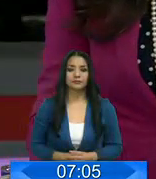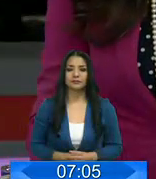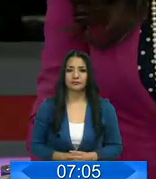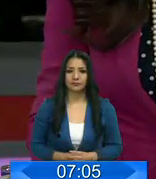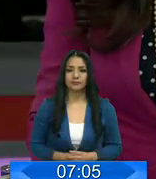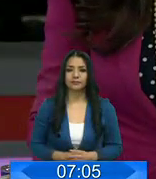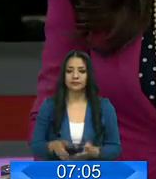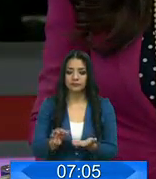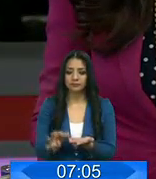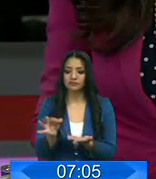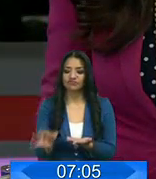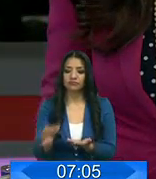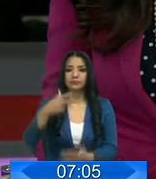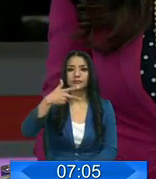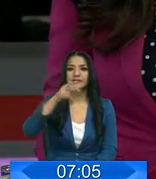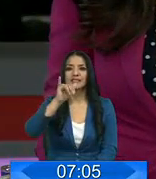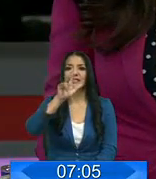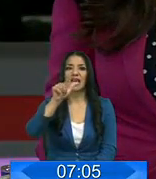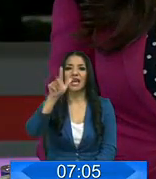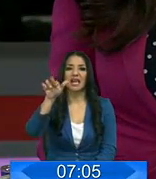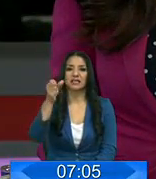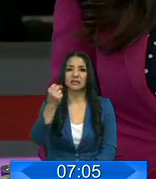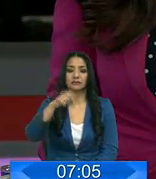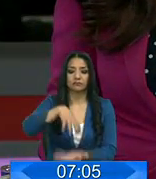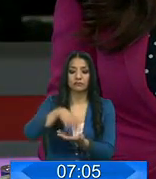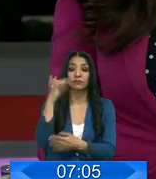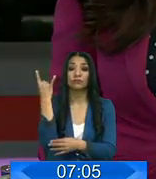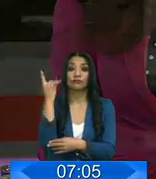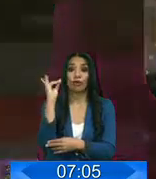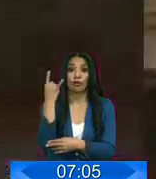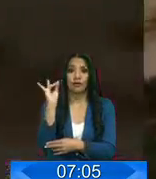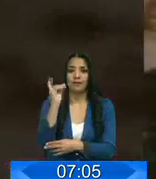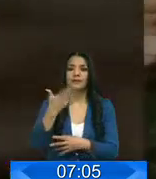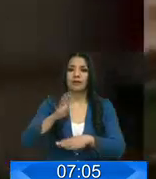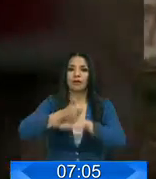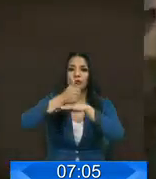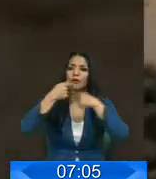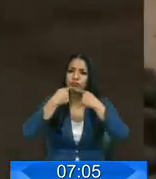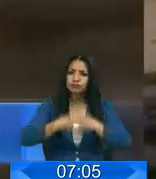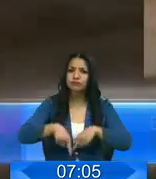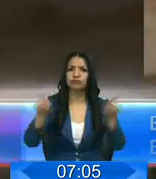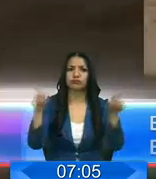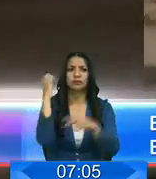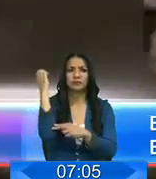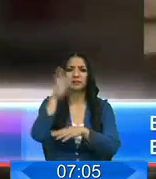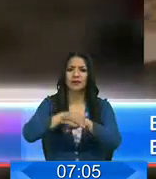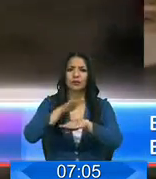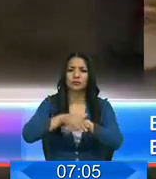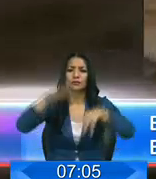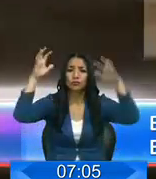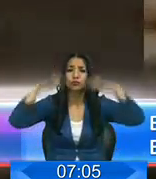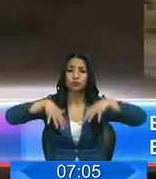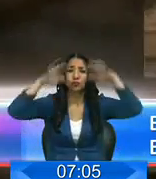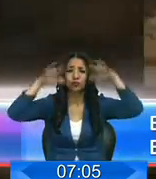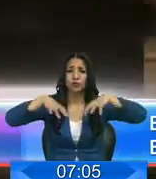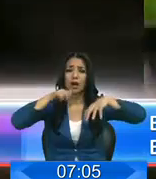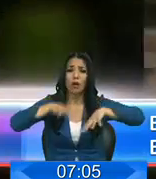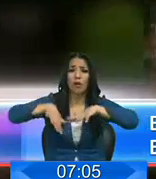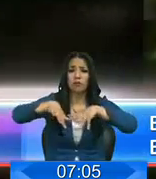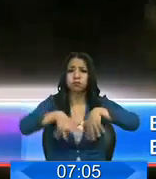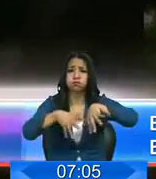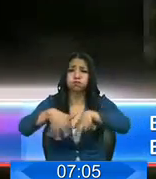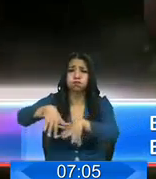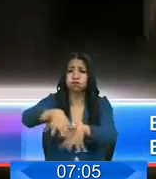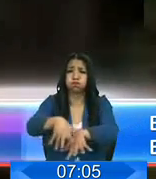Y el cantón Chillanes de la provincia de Bolívar fue declarada en emergencia luego del fuerte temporal de lluvias que ha provocado inundaciones